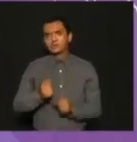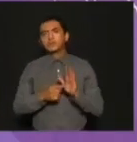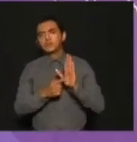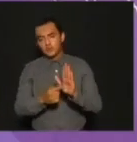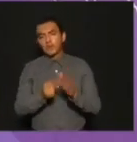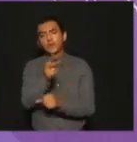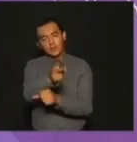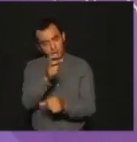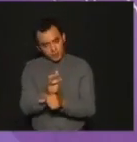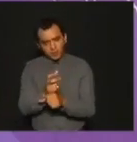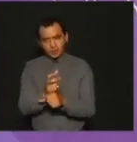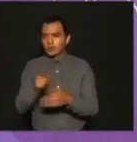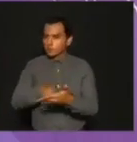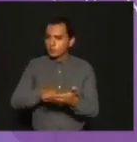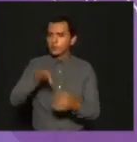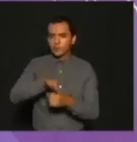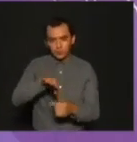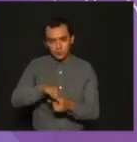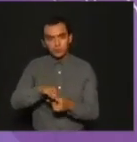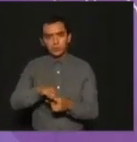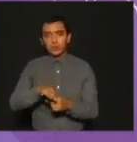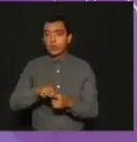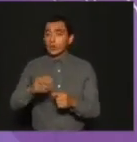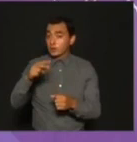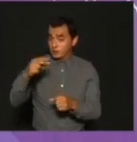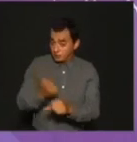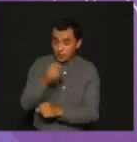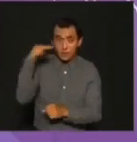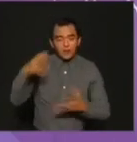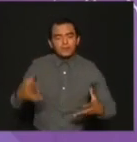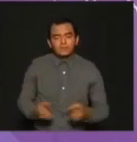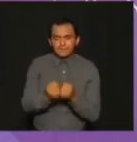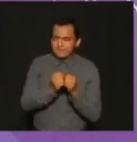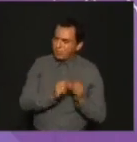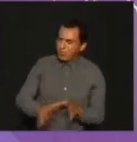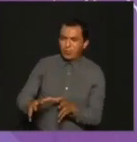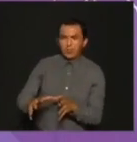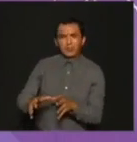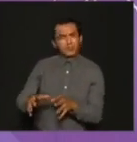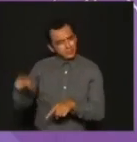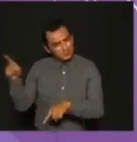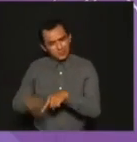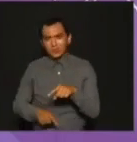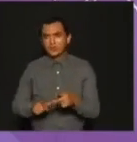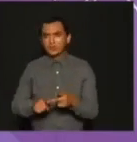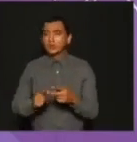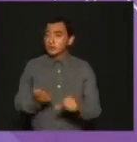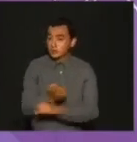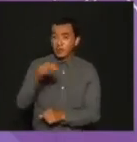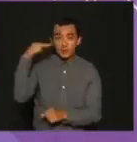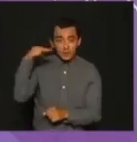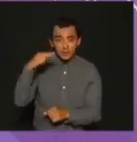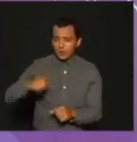invitarte a votar, para que recuperemos Veracruz del abandono, para que rescatemos el gobierno de Veracruz